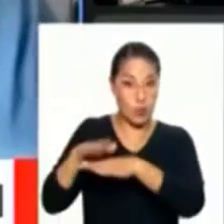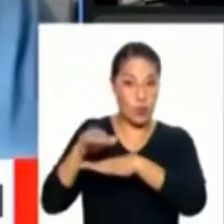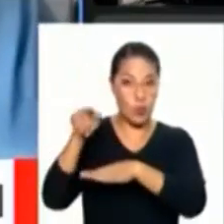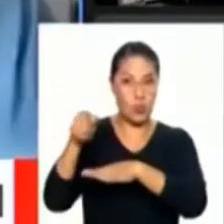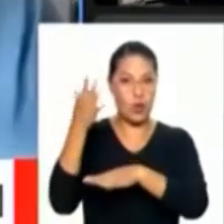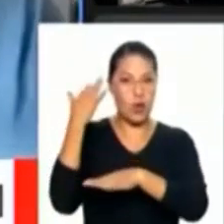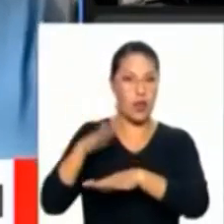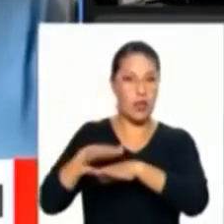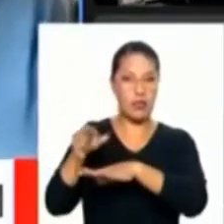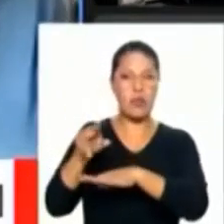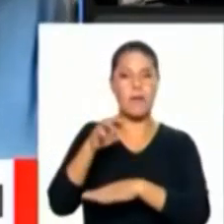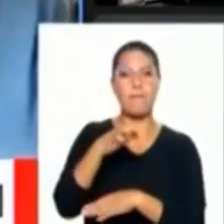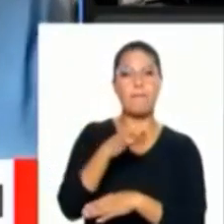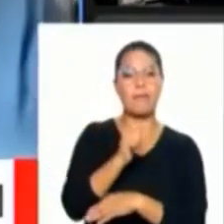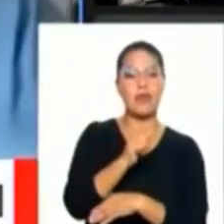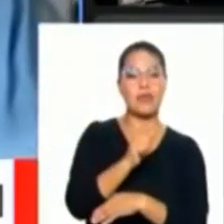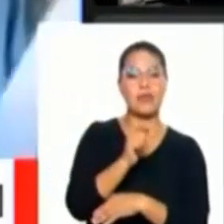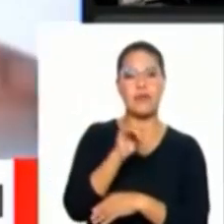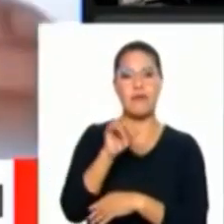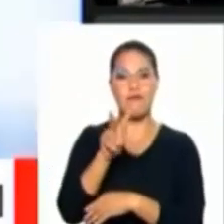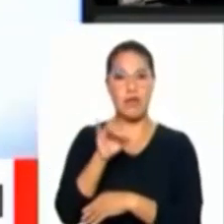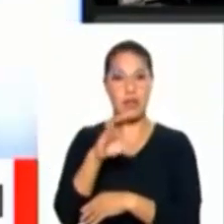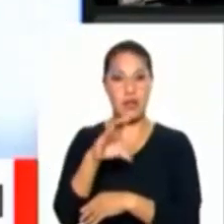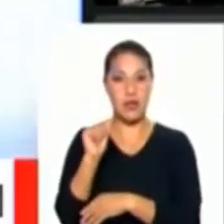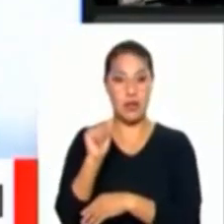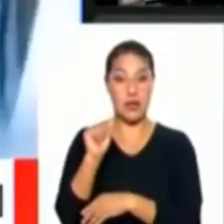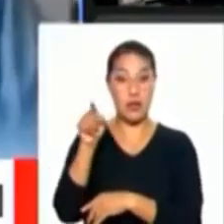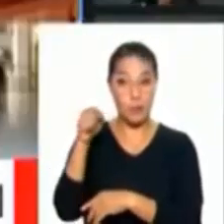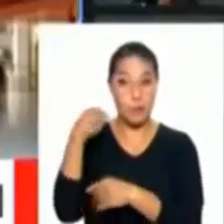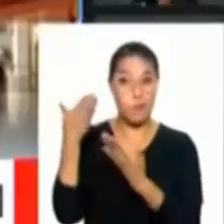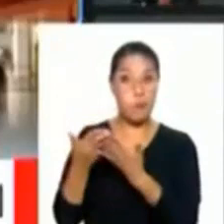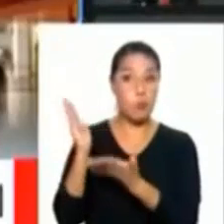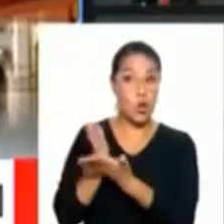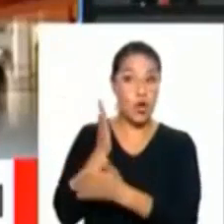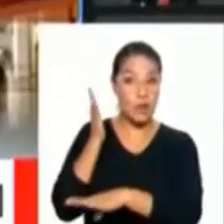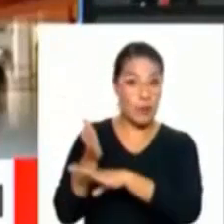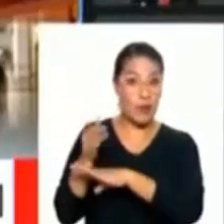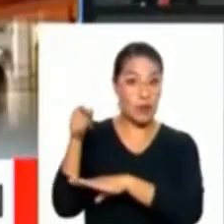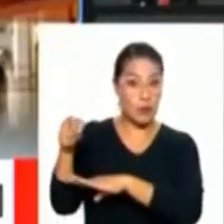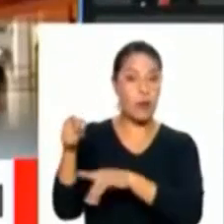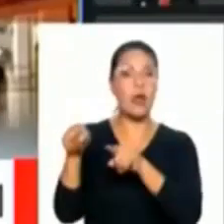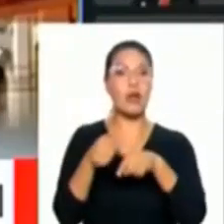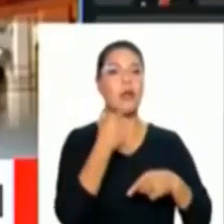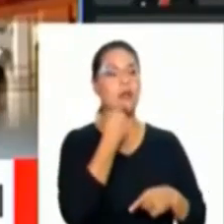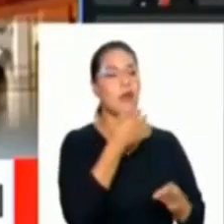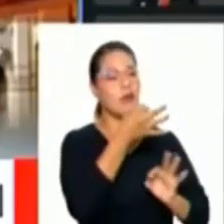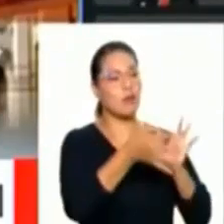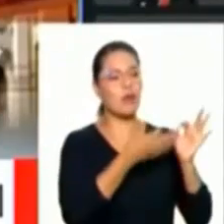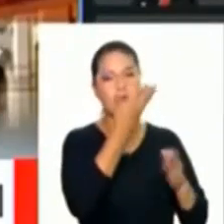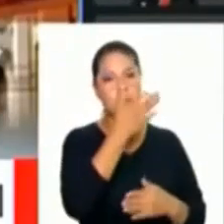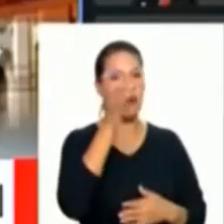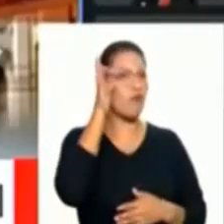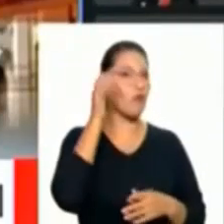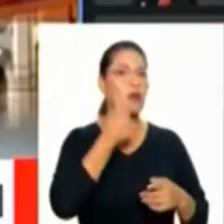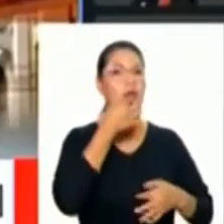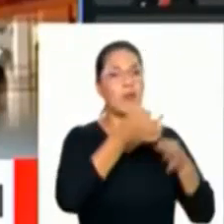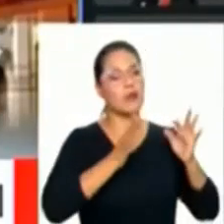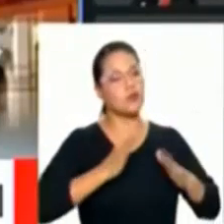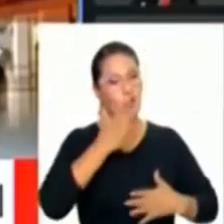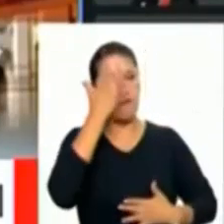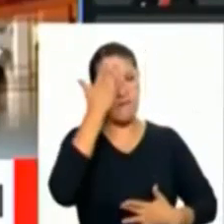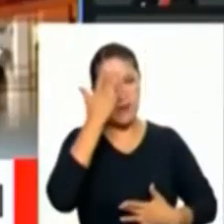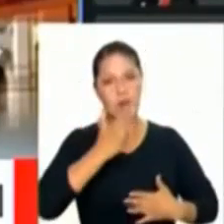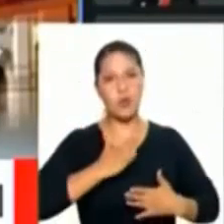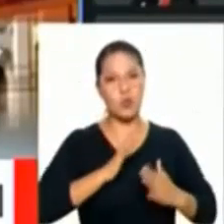en el caso de Tapimilca. Durante la audiencia intervino el expresidente, quien expuso su estado de salud como argumento para rechazar el